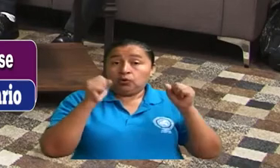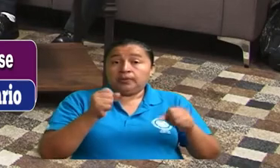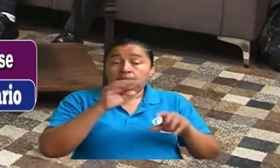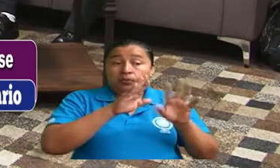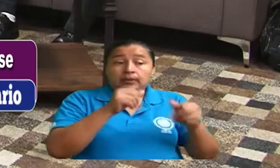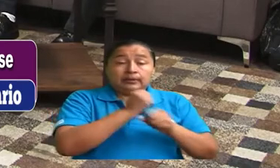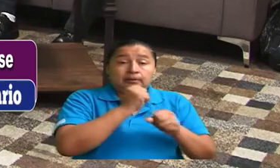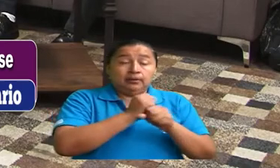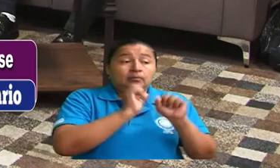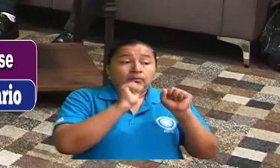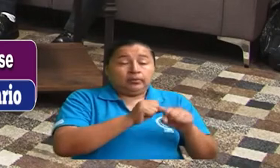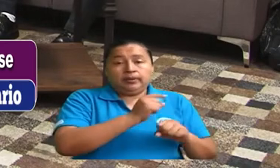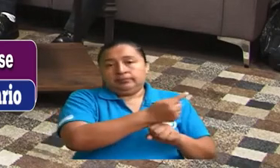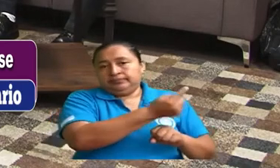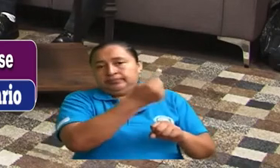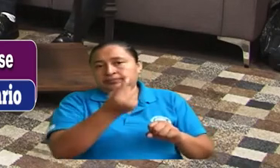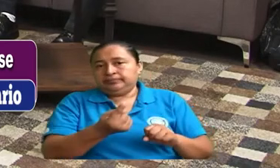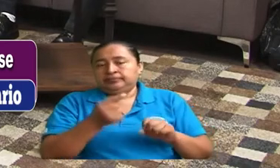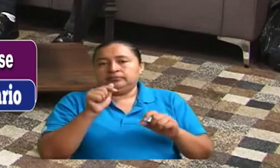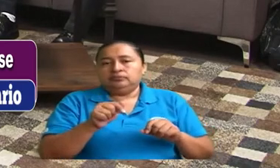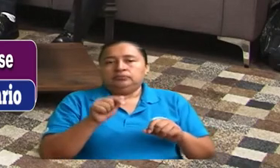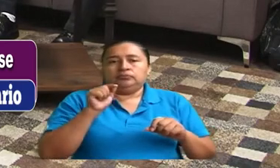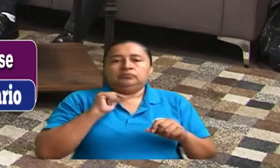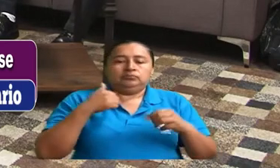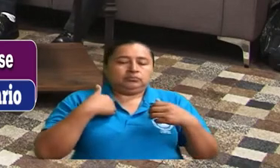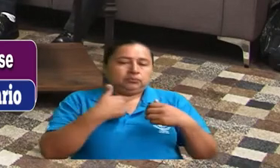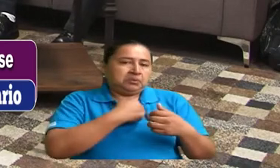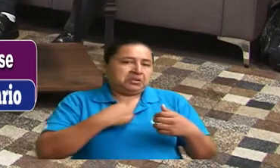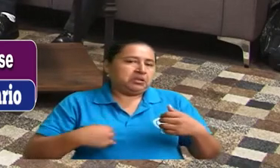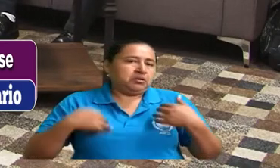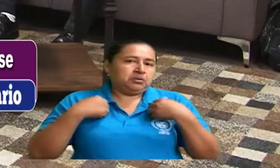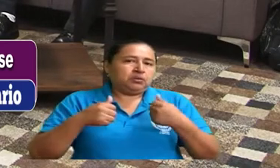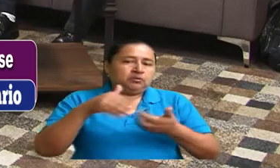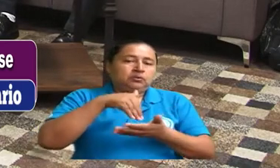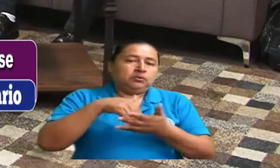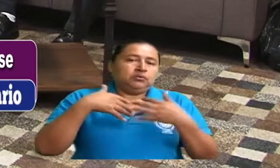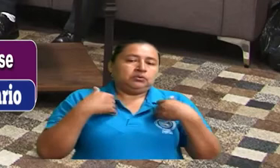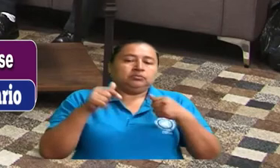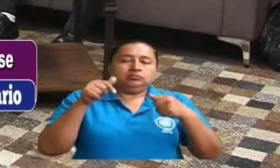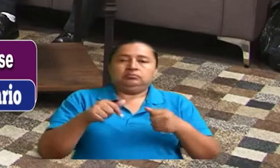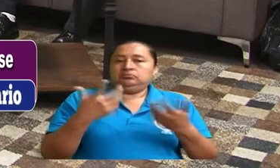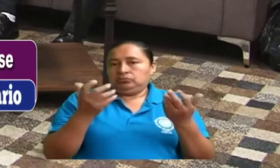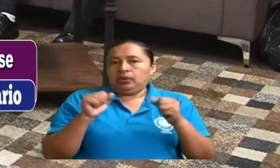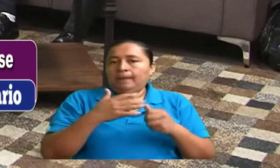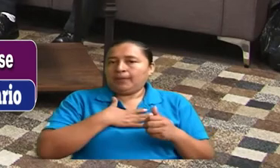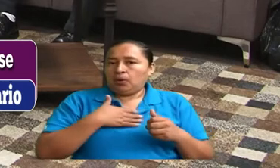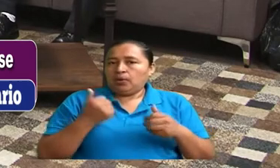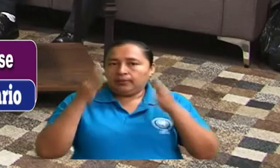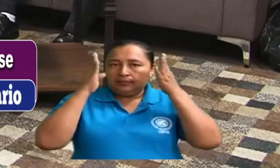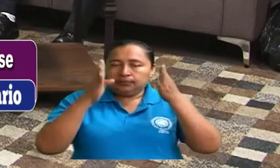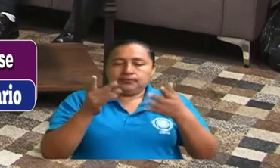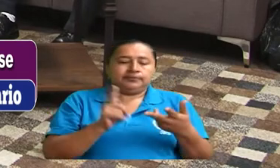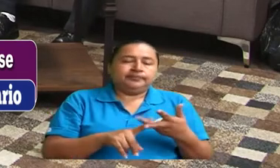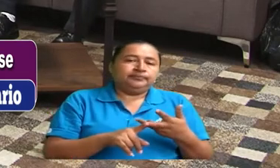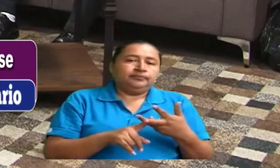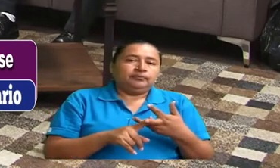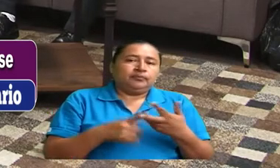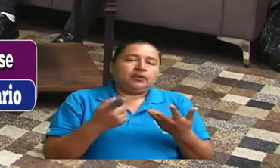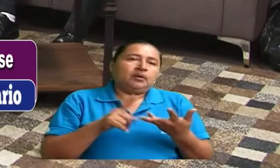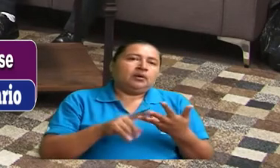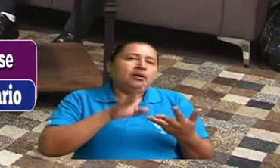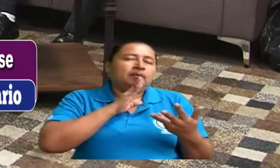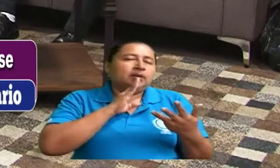pueden acudir con, ¿verdad?, una atención mejor en términos de salud, pues. Ya, por ejemplo, hablar